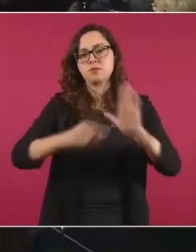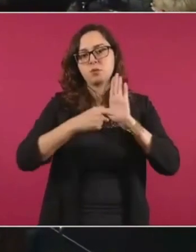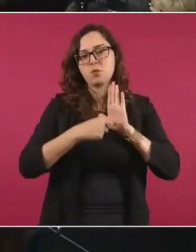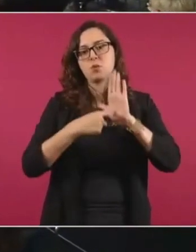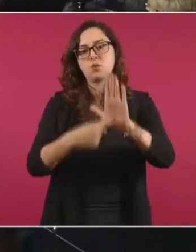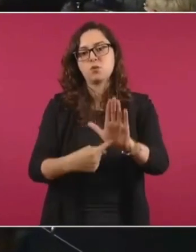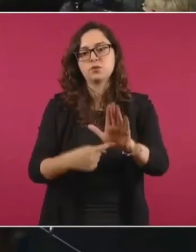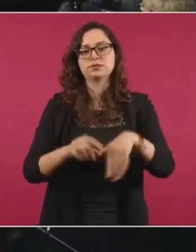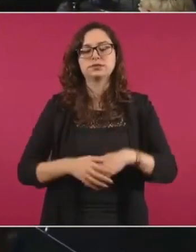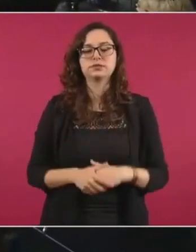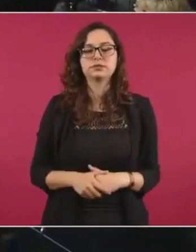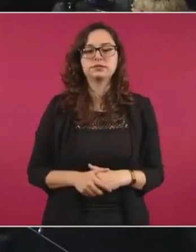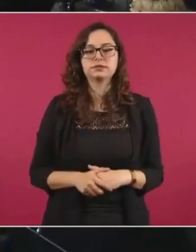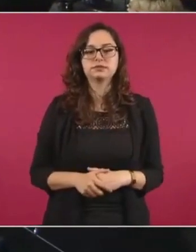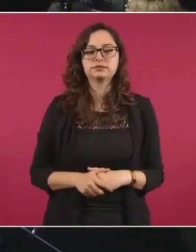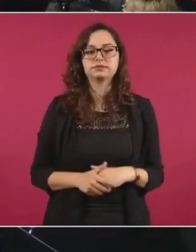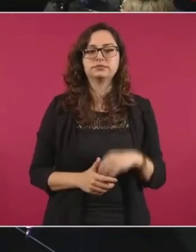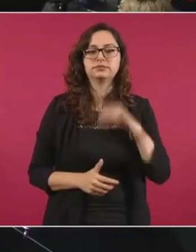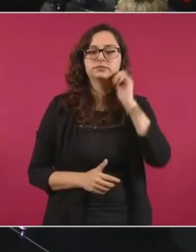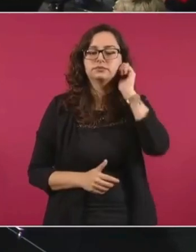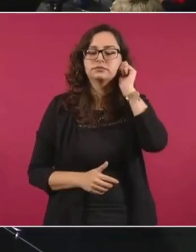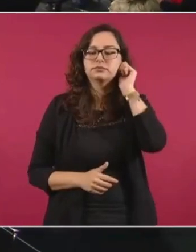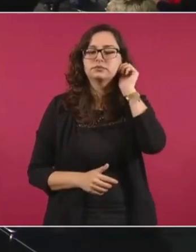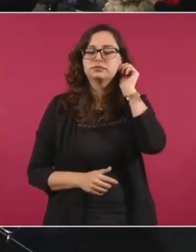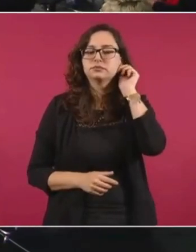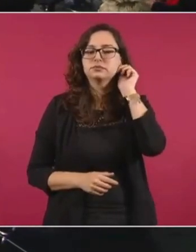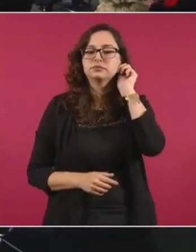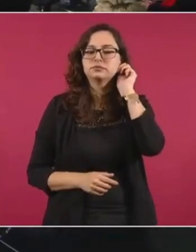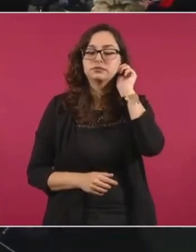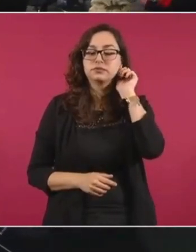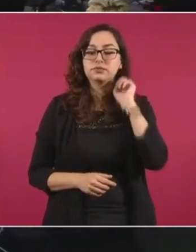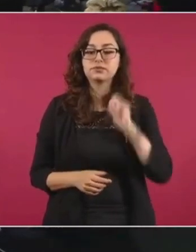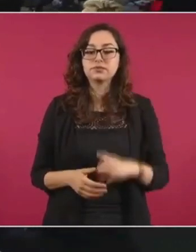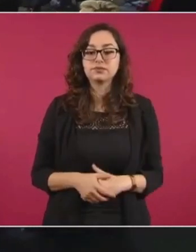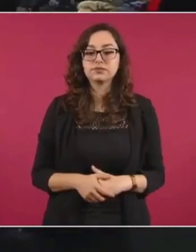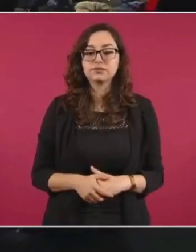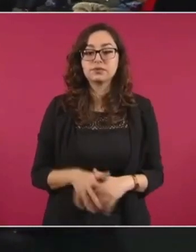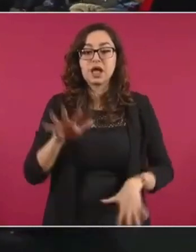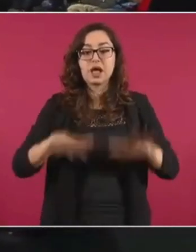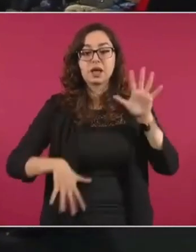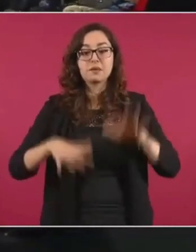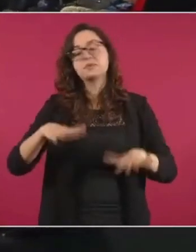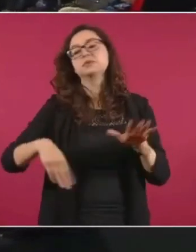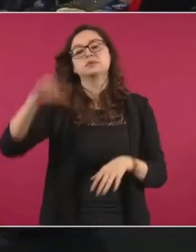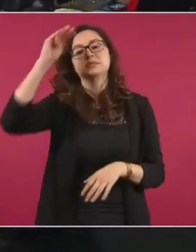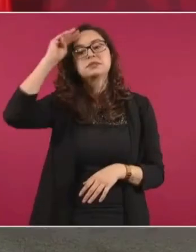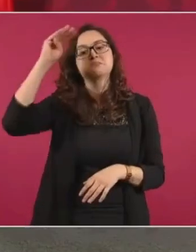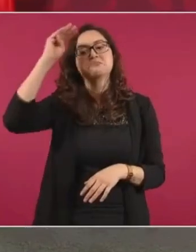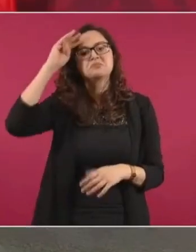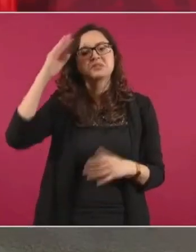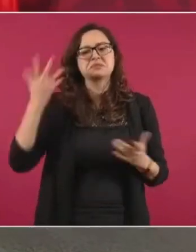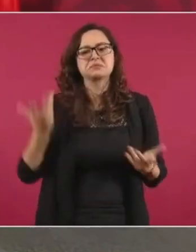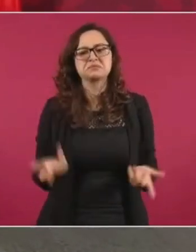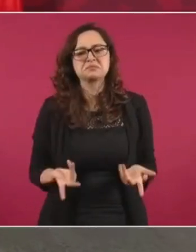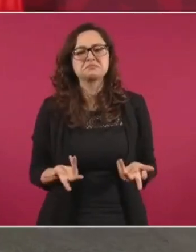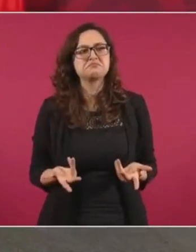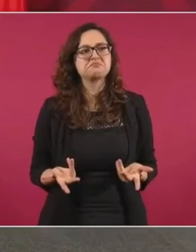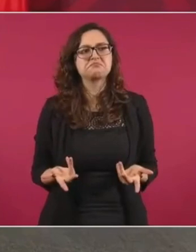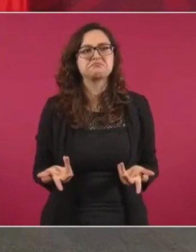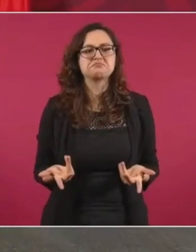ciudadanos, porque a veces se piensa que solo atiende uno